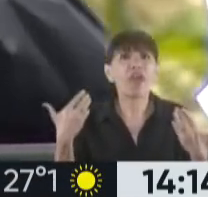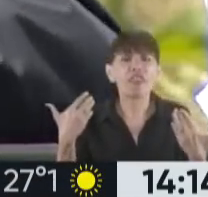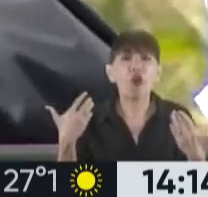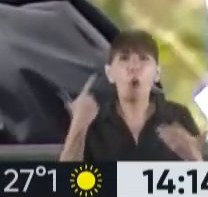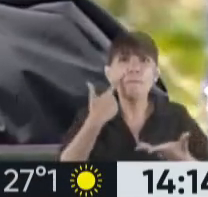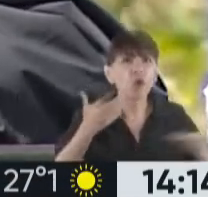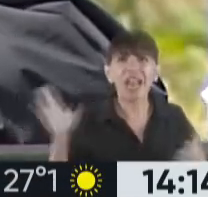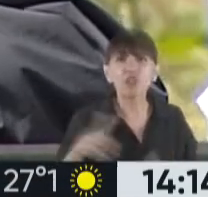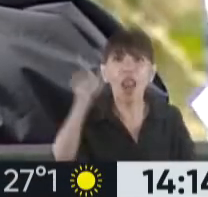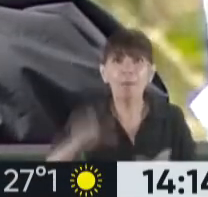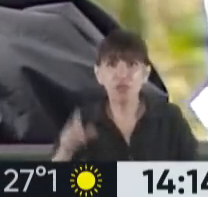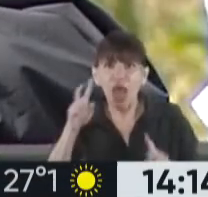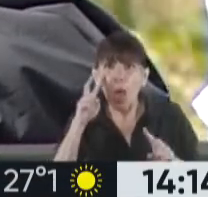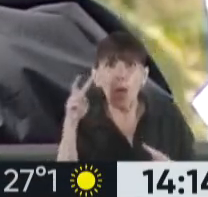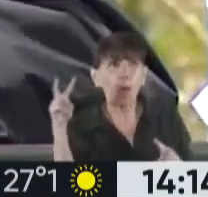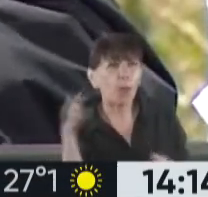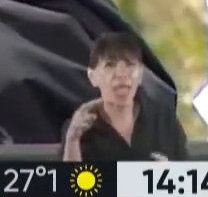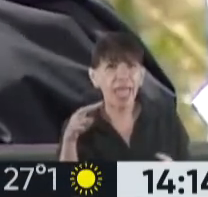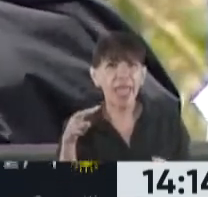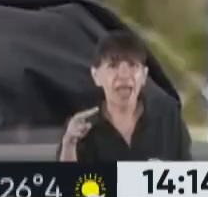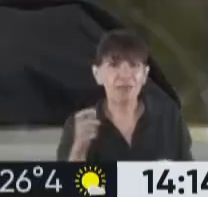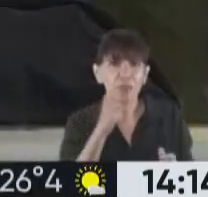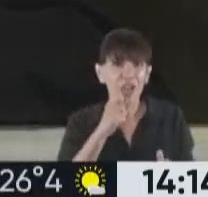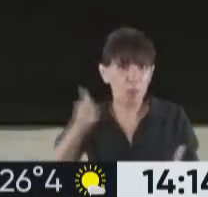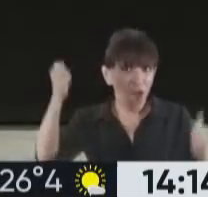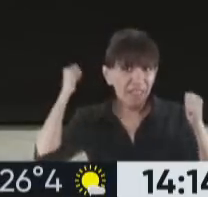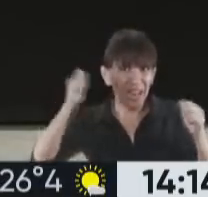la majestuosidad de todo este